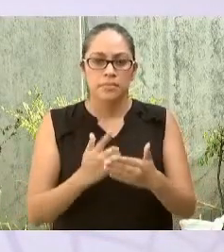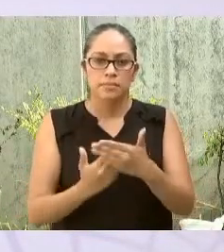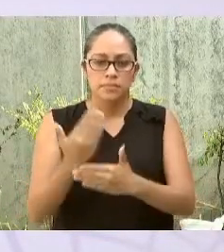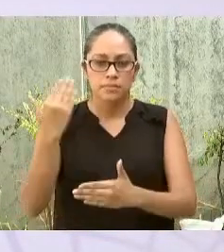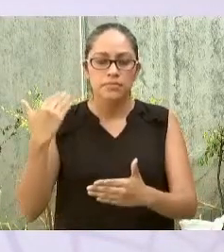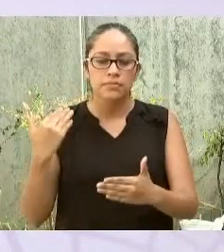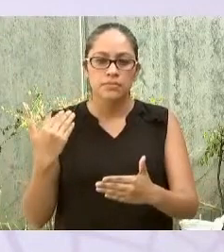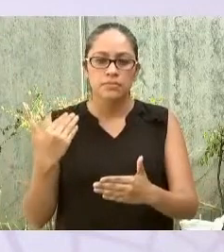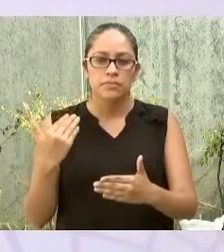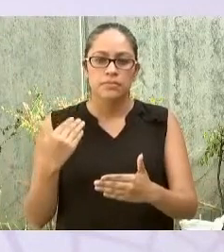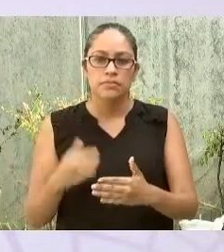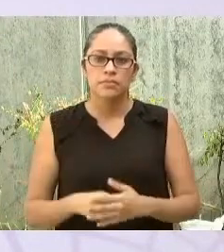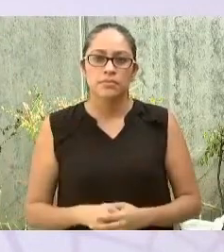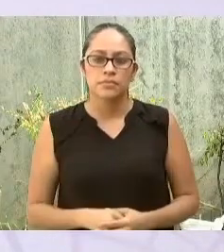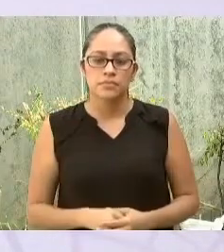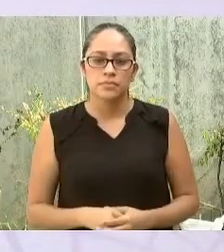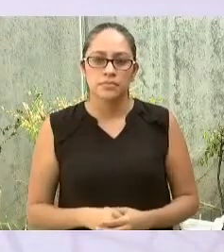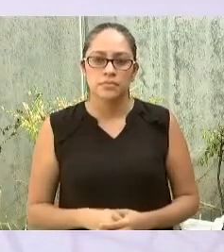porque